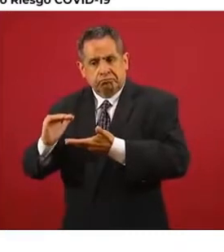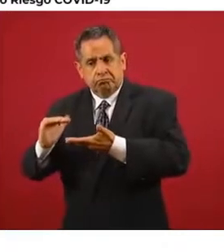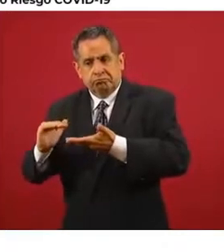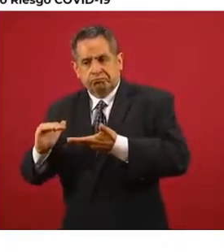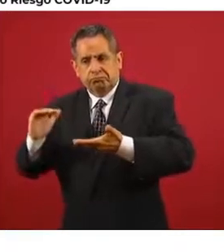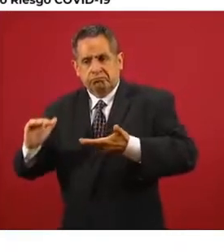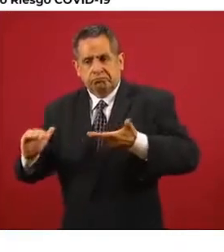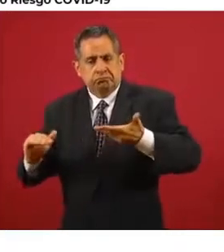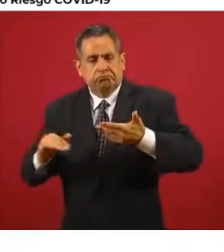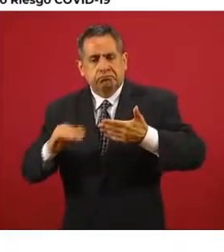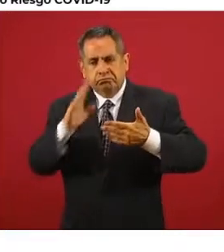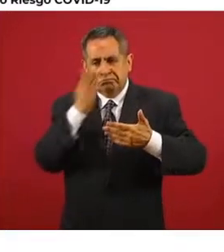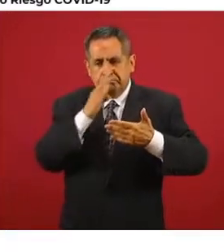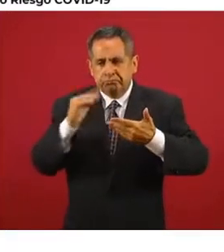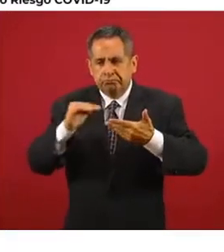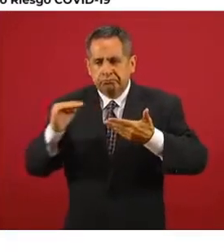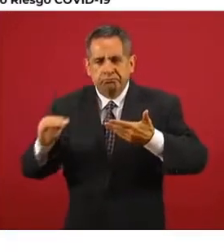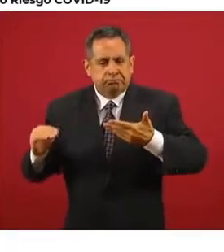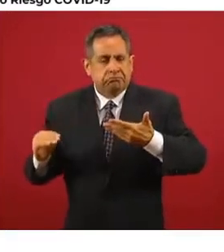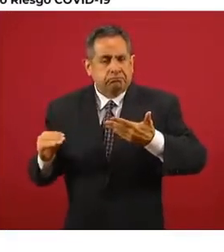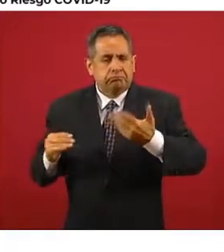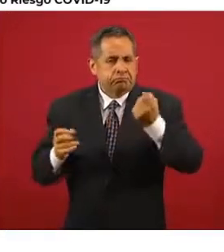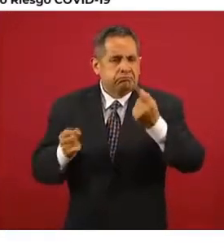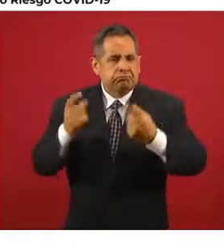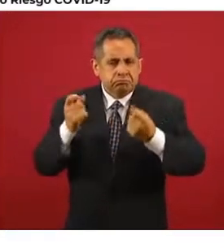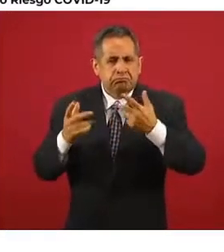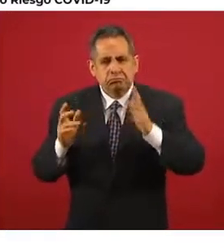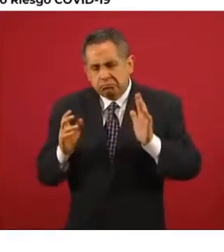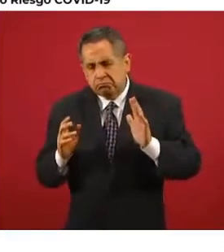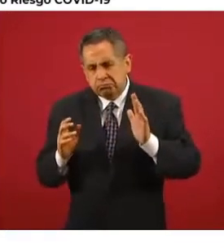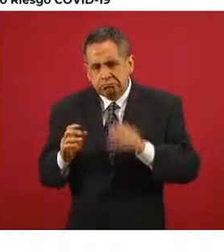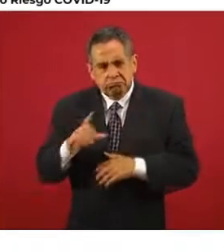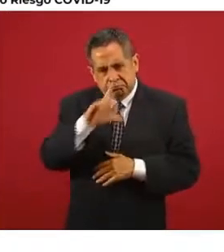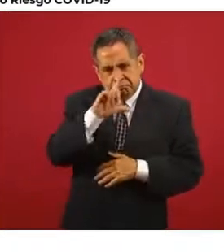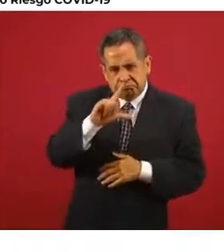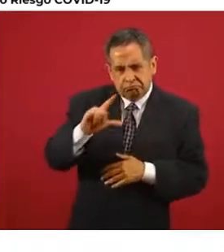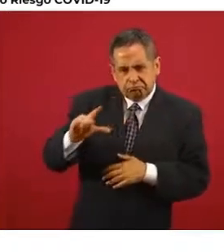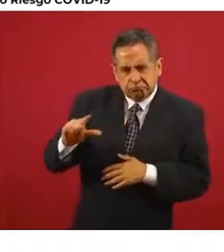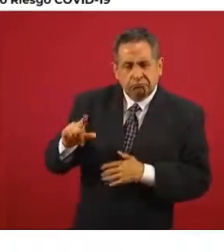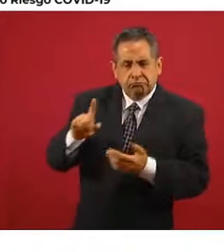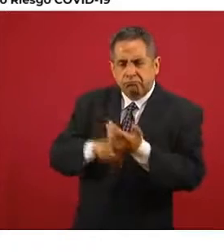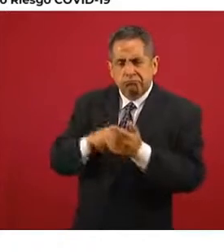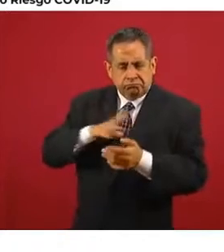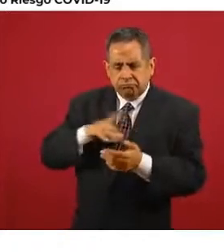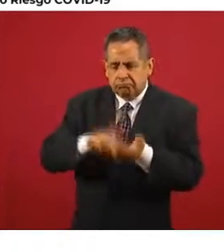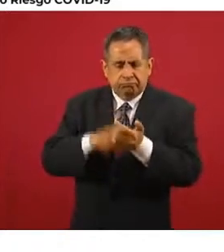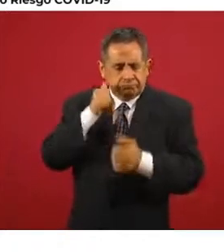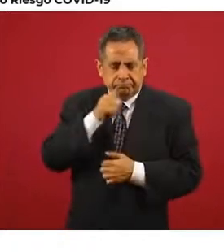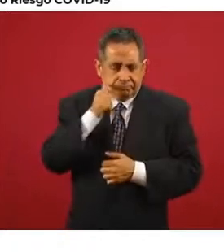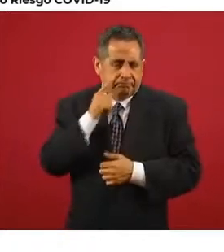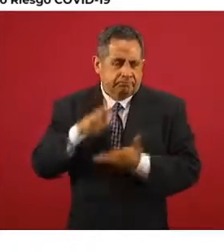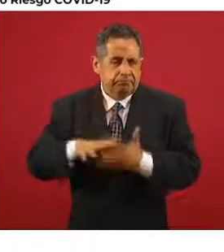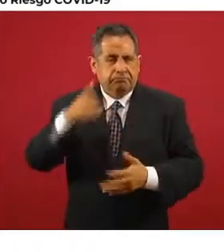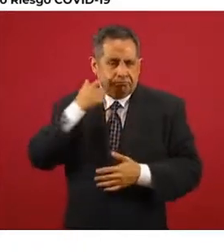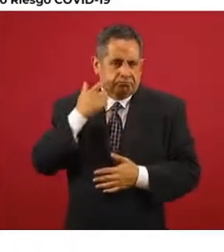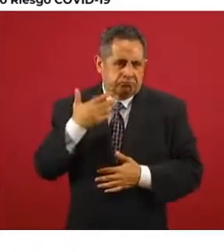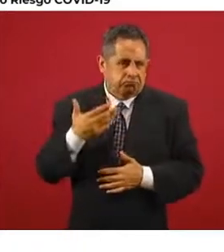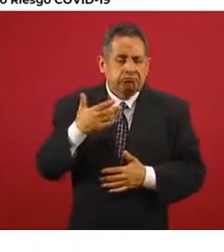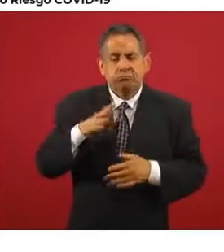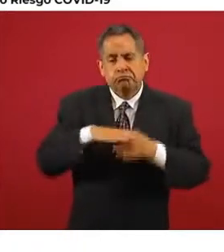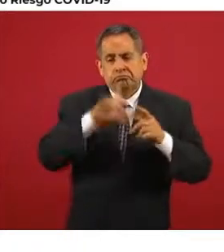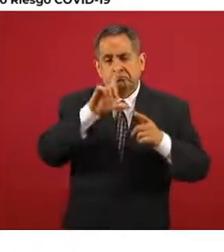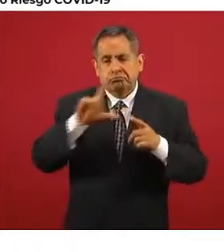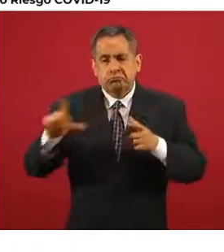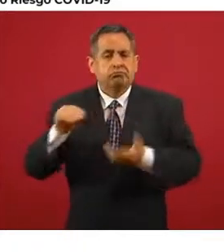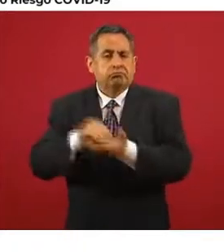veremos, más que en un par de casos seleccionados, un descenso continuo, siempre tenemos estas variaciones. Pero en general va en descenso, está